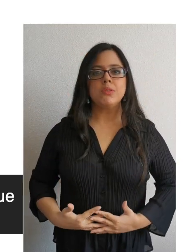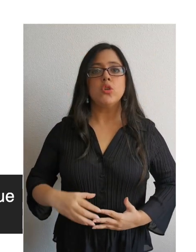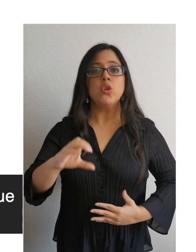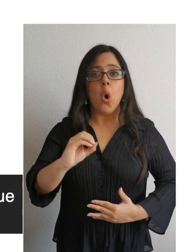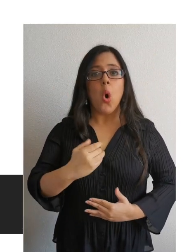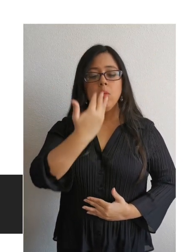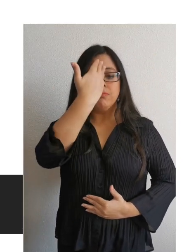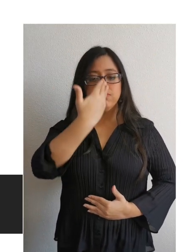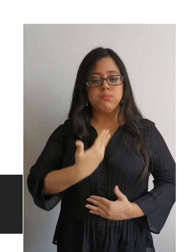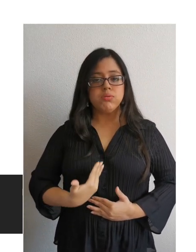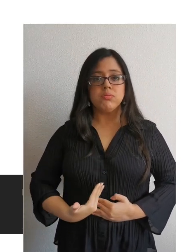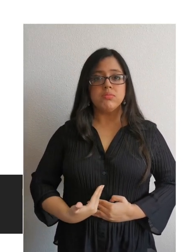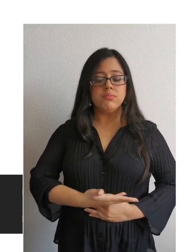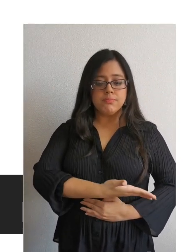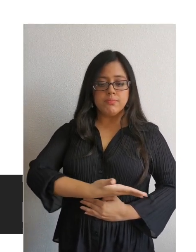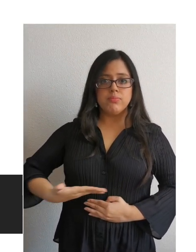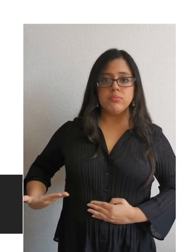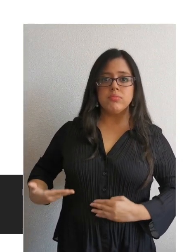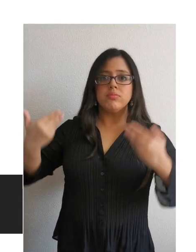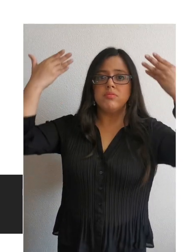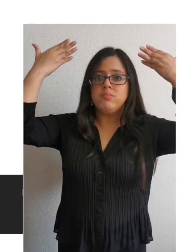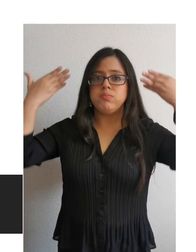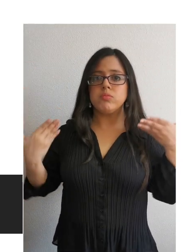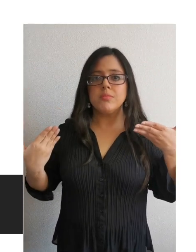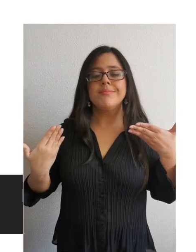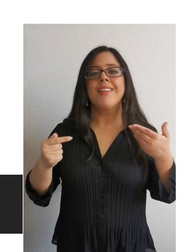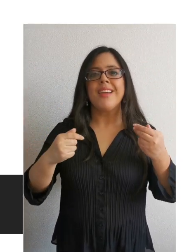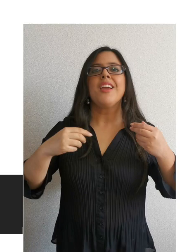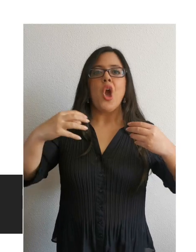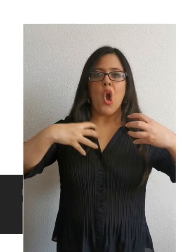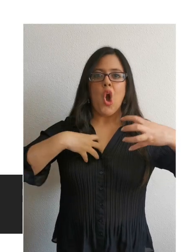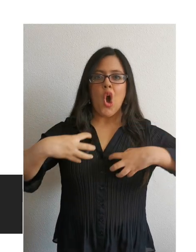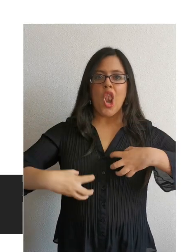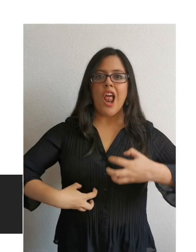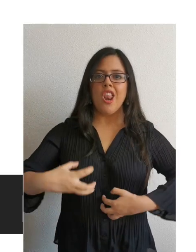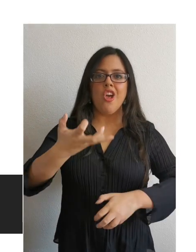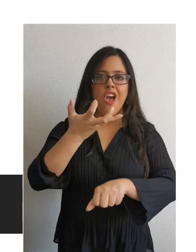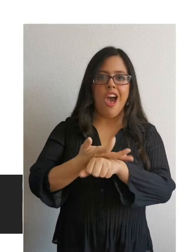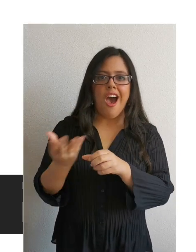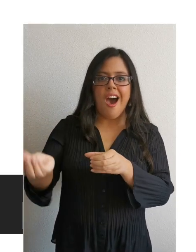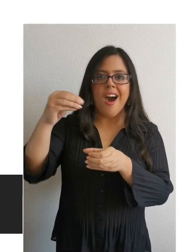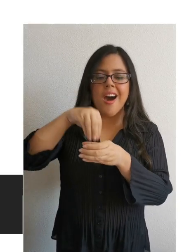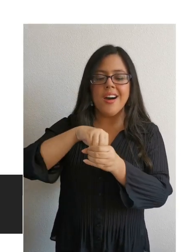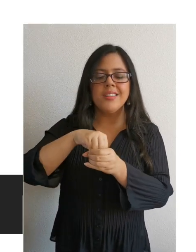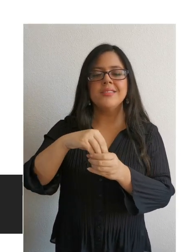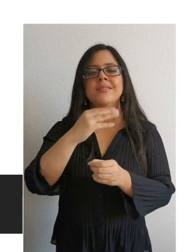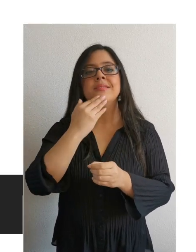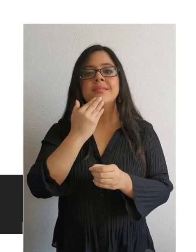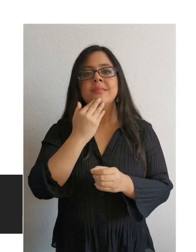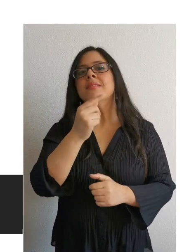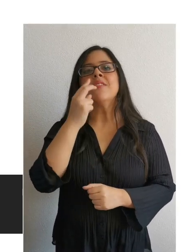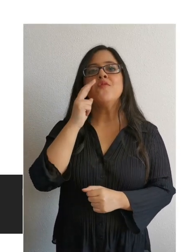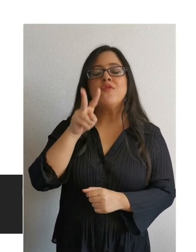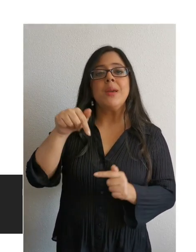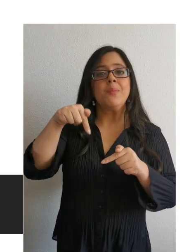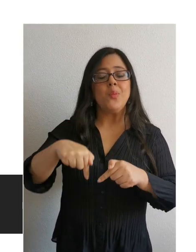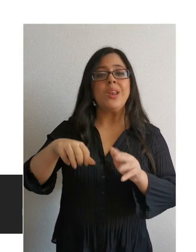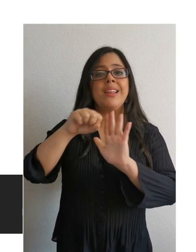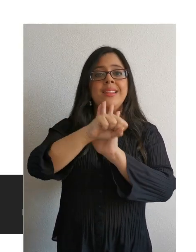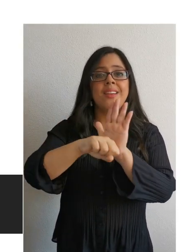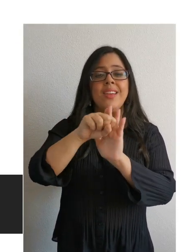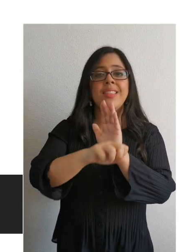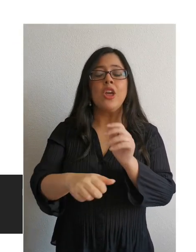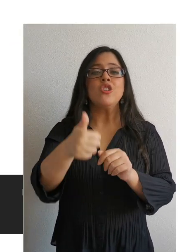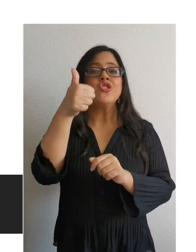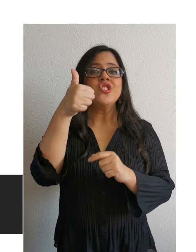cuerpo completo o regiones del cuerpo humano, en el que hayan varios órganos. Además, vimos